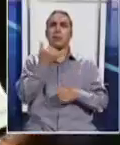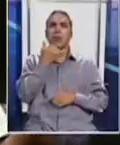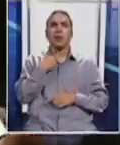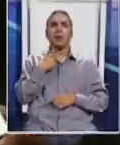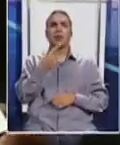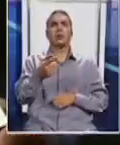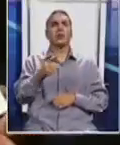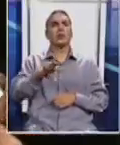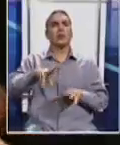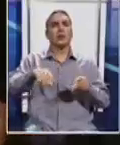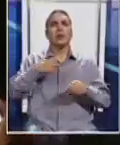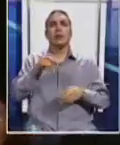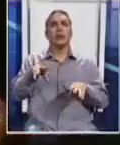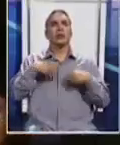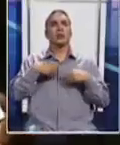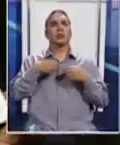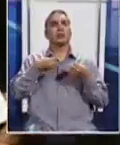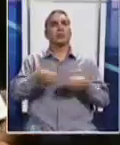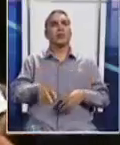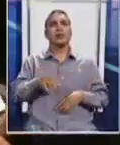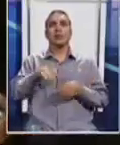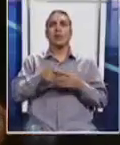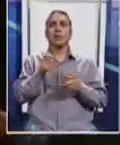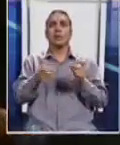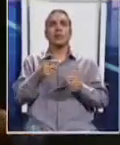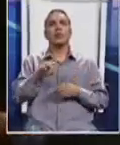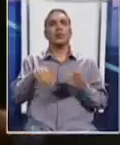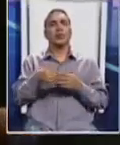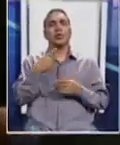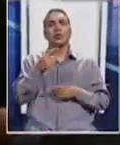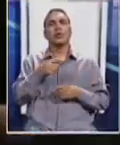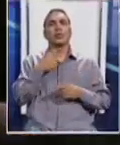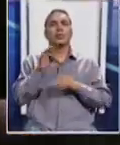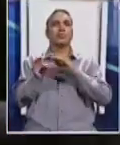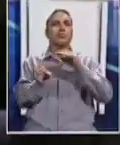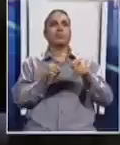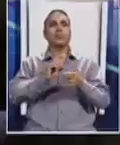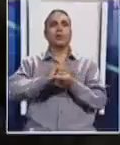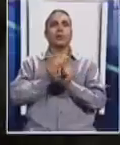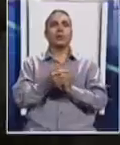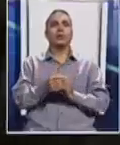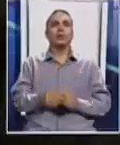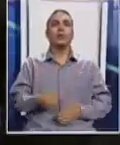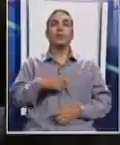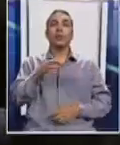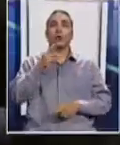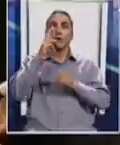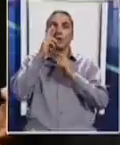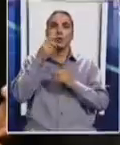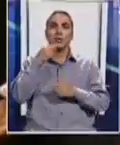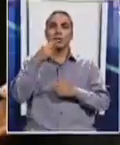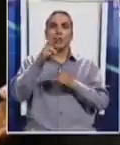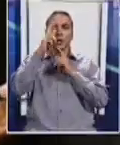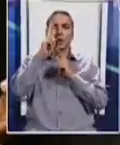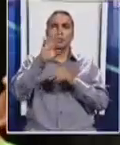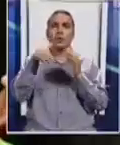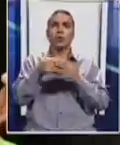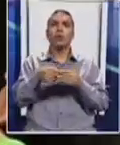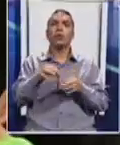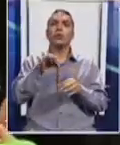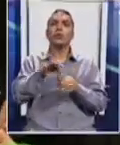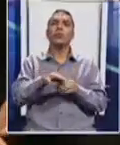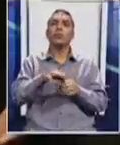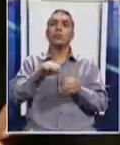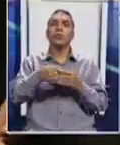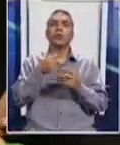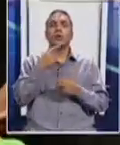aceptar la derrota, la voluntad del pueblo ecuatoriano, pues todos debemos rechazar aquello. Y pidió que se respeten los resultados. Somos humildes en la victoria